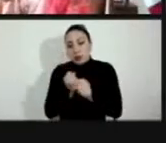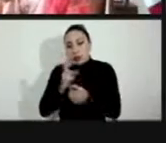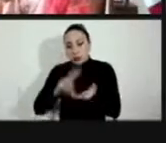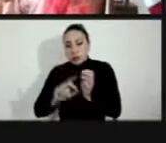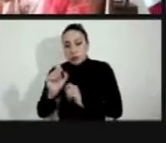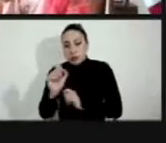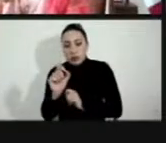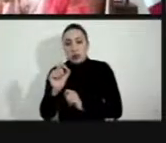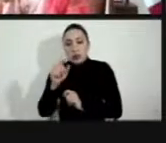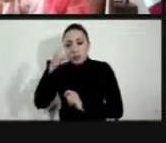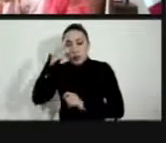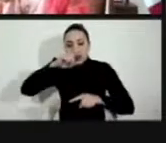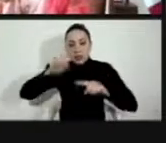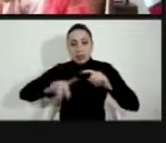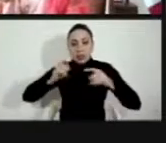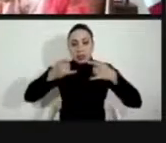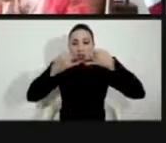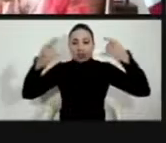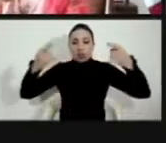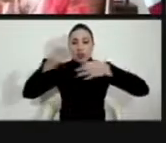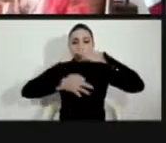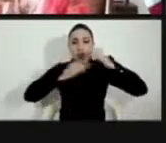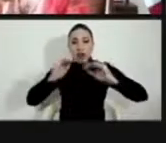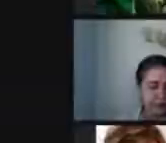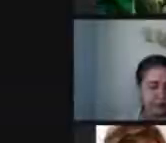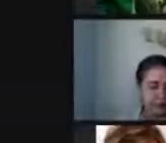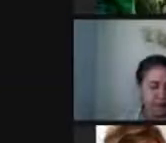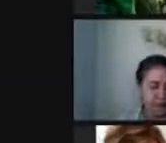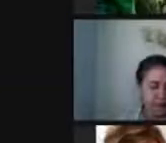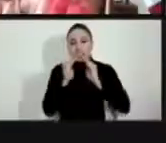retiro de espectaculares en azoteas. Es cuanto, presidenta.